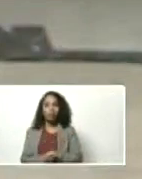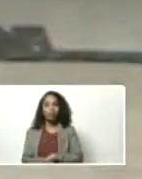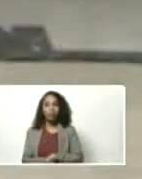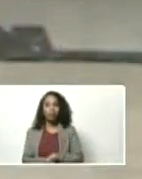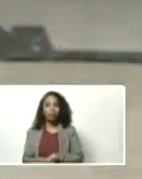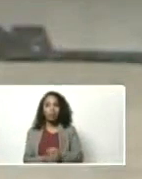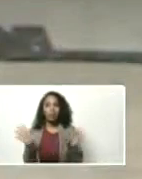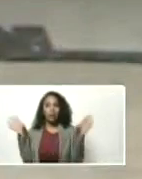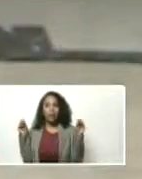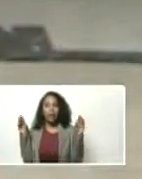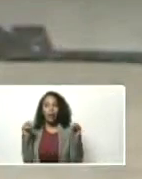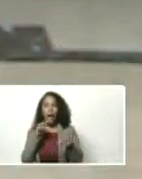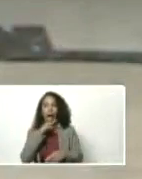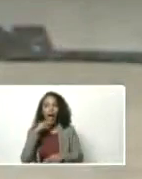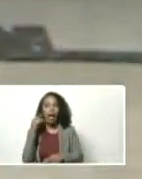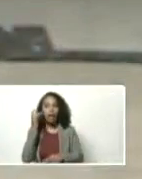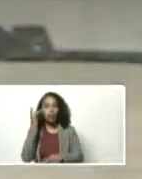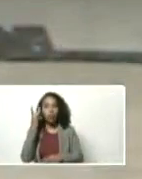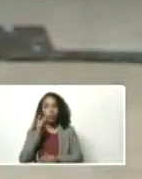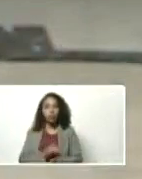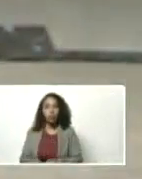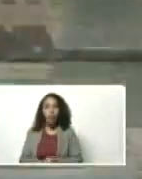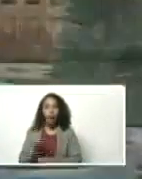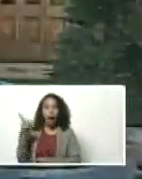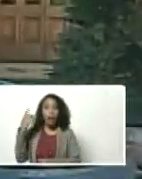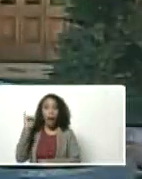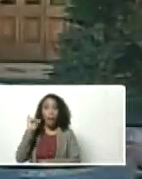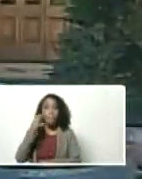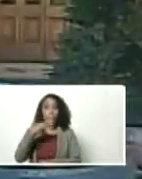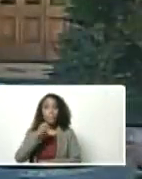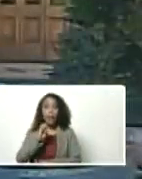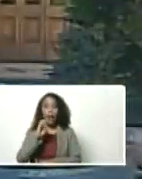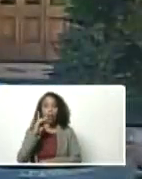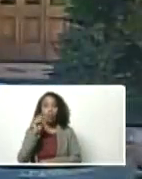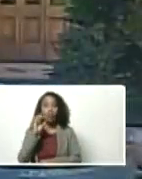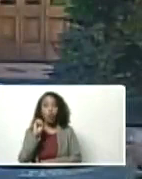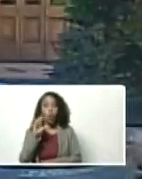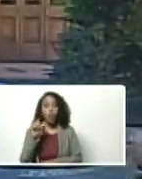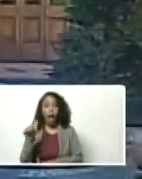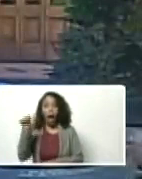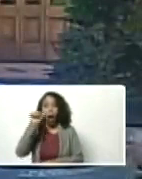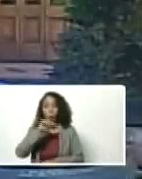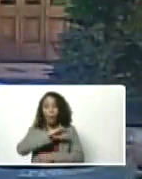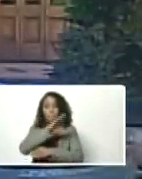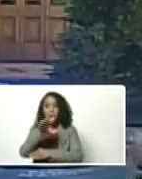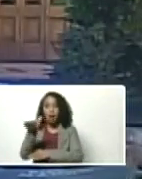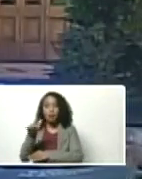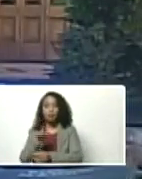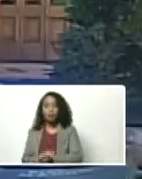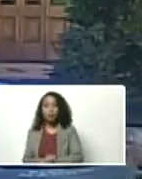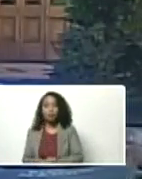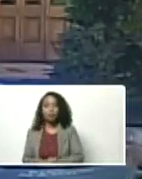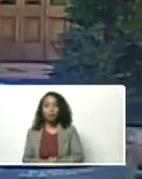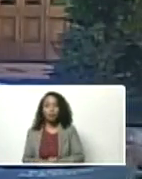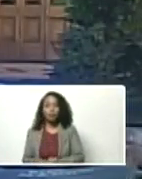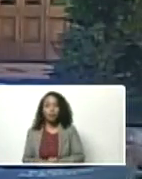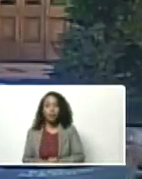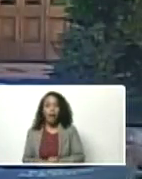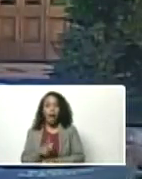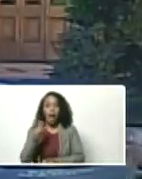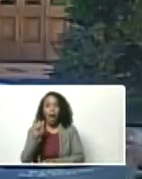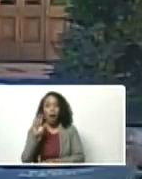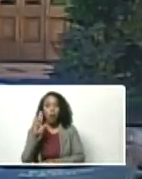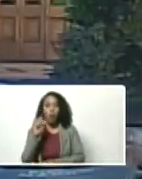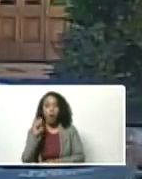El cangrejo azul. Allá está Pedro Cárdenas, representantes de Acuamar. Y Laura Palmar, otra